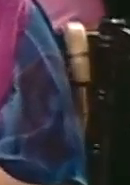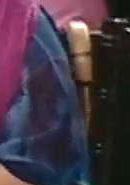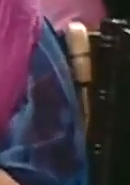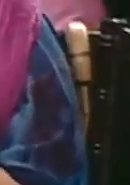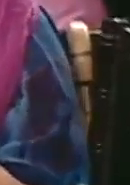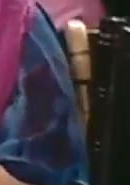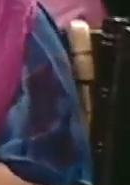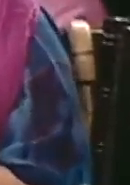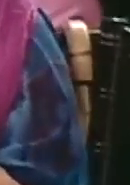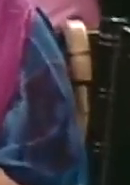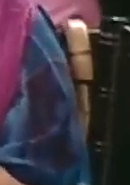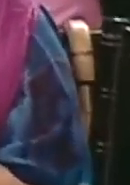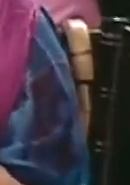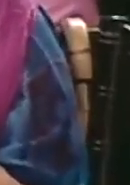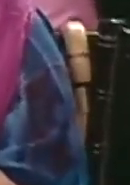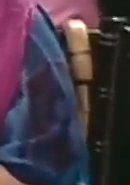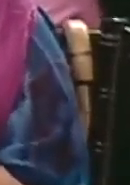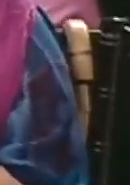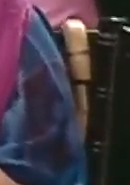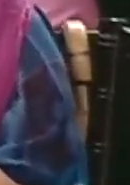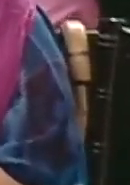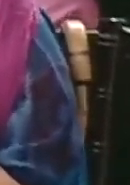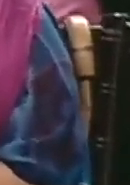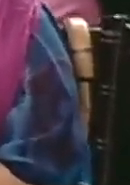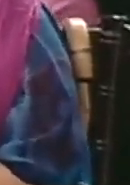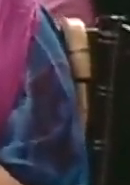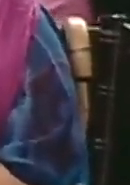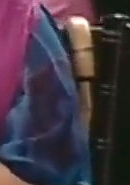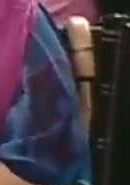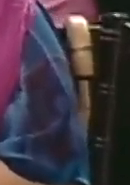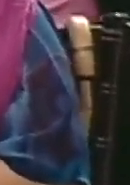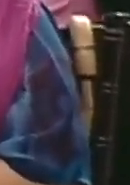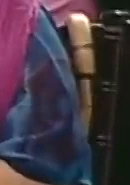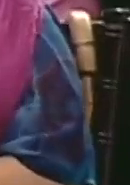cuando la tierra es plantío con